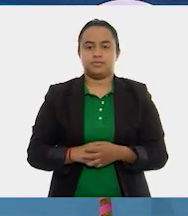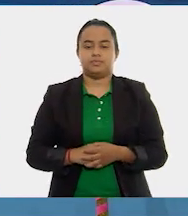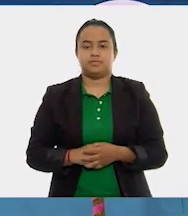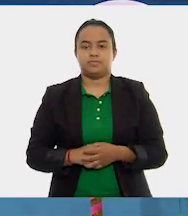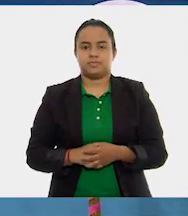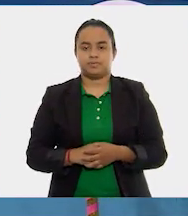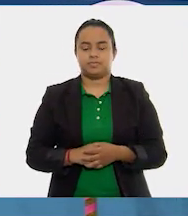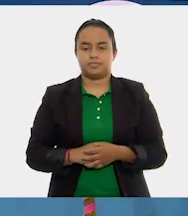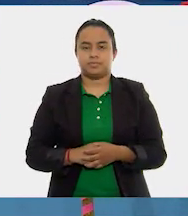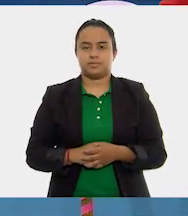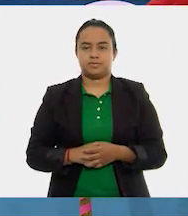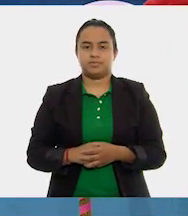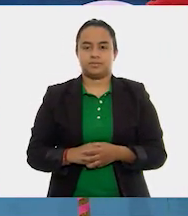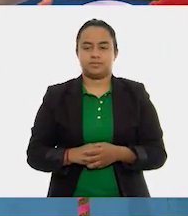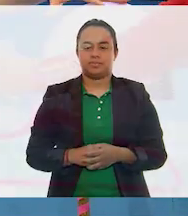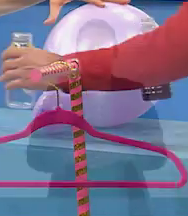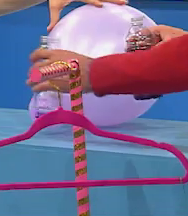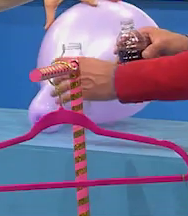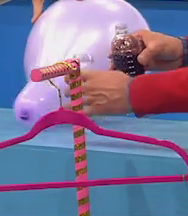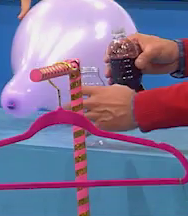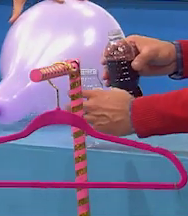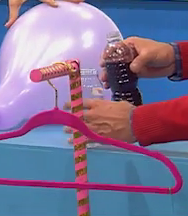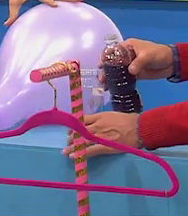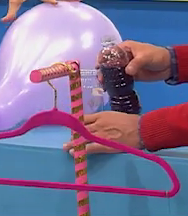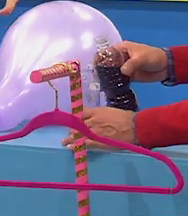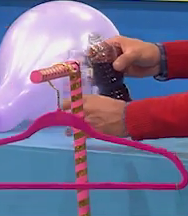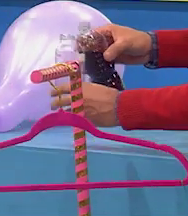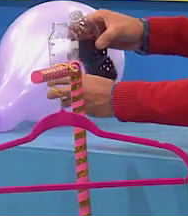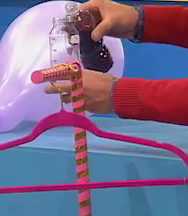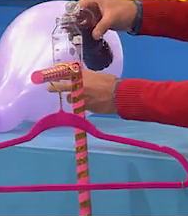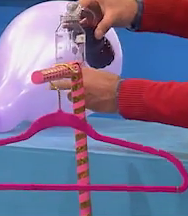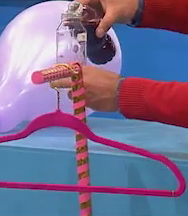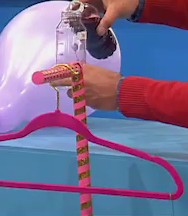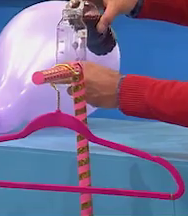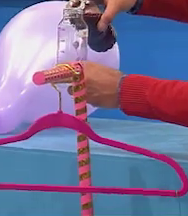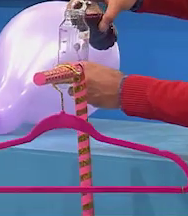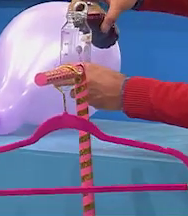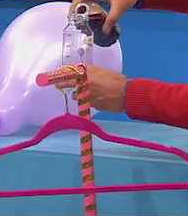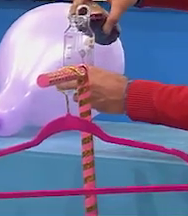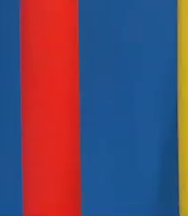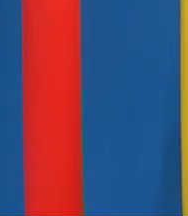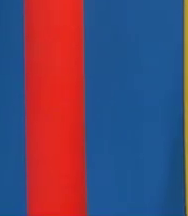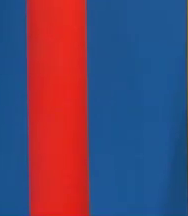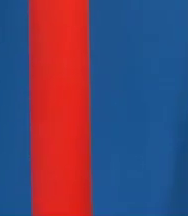a medir el volumen. Muy bien, con mucho cuidado. Mucho cuidado.